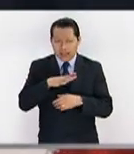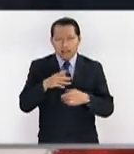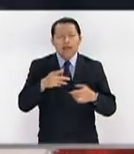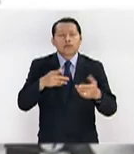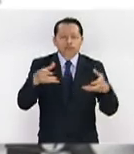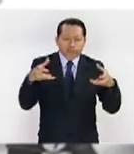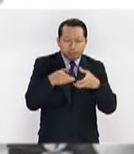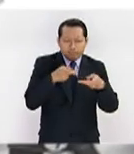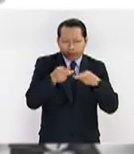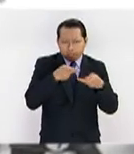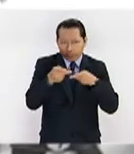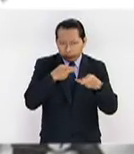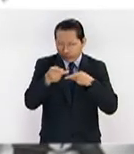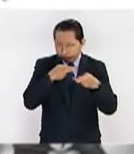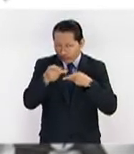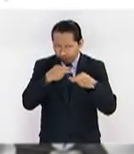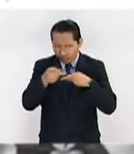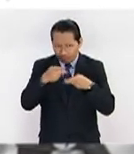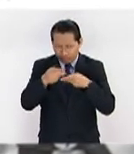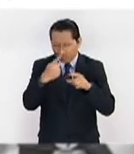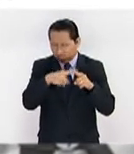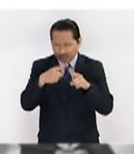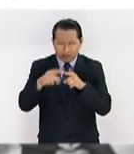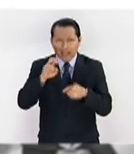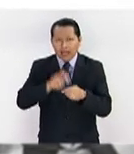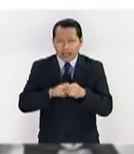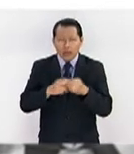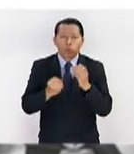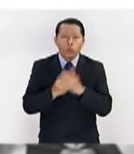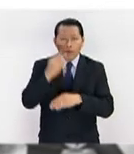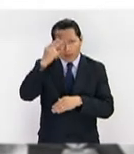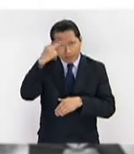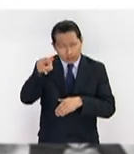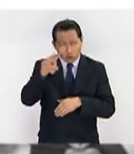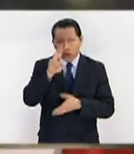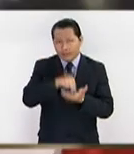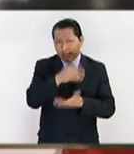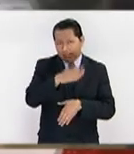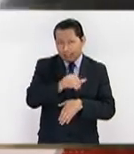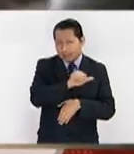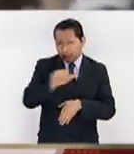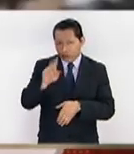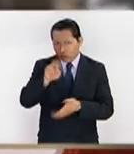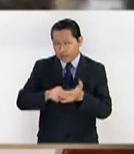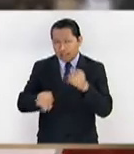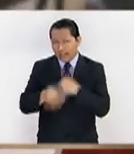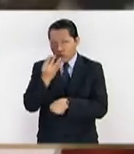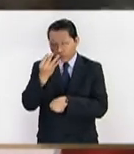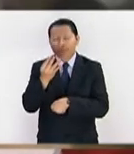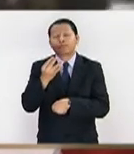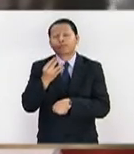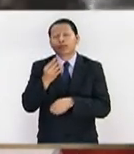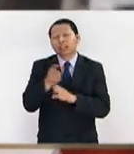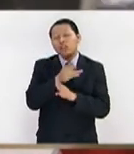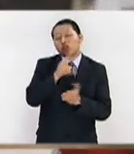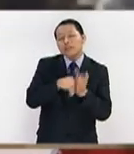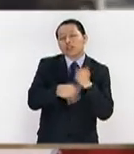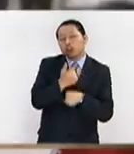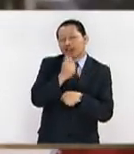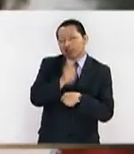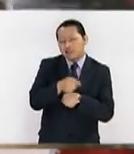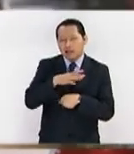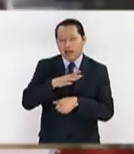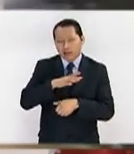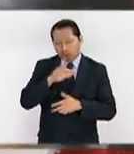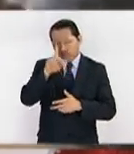preparación logística en la base Holloman en Nuevo México desde 2010 hasta 2014. En 2012 fue sometido a un consejo